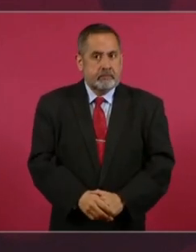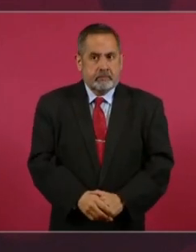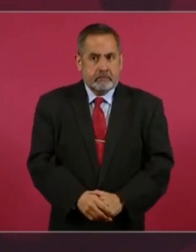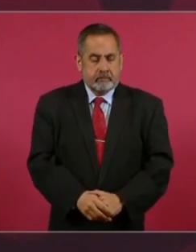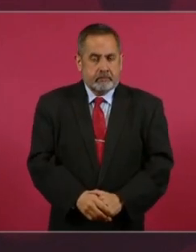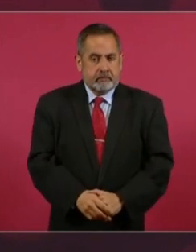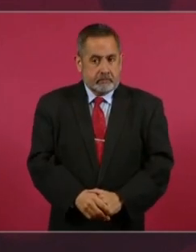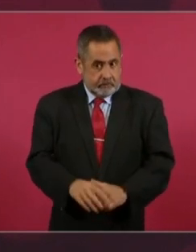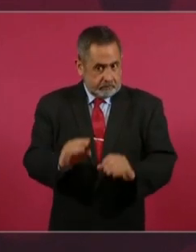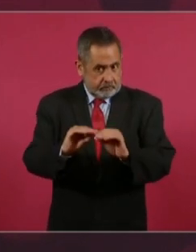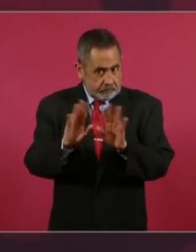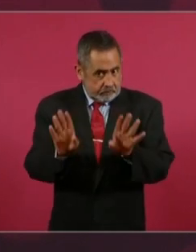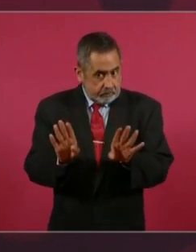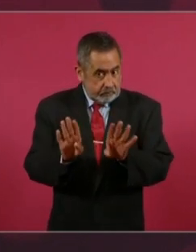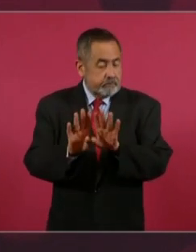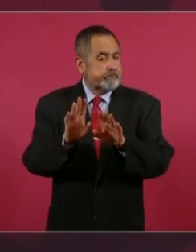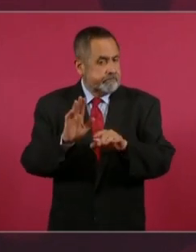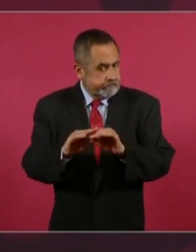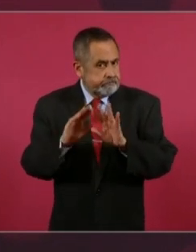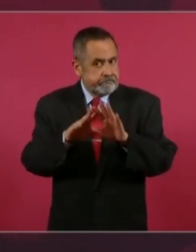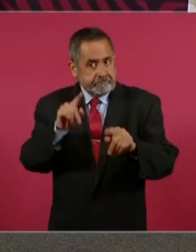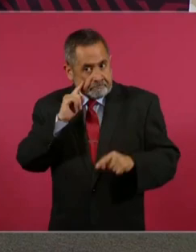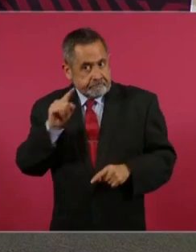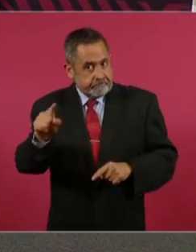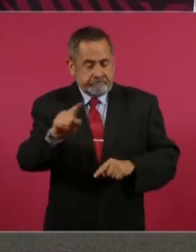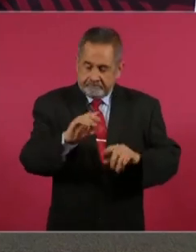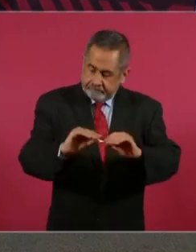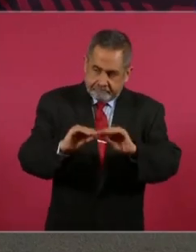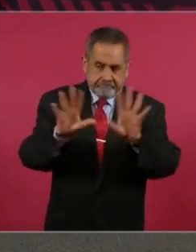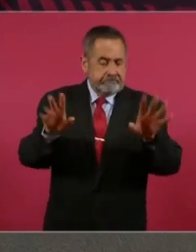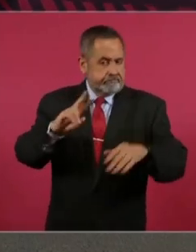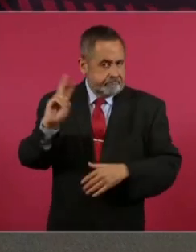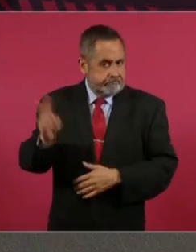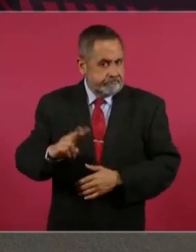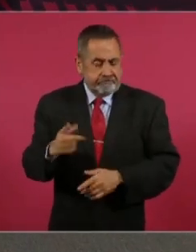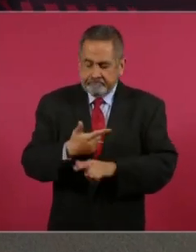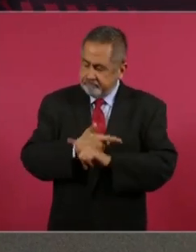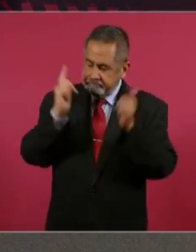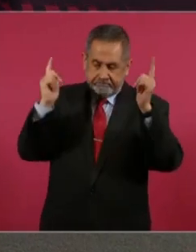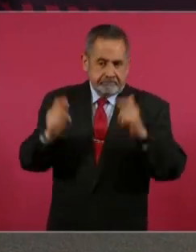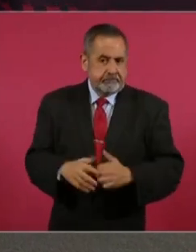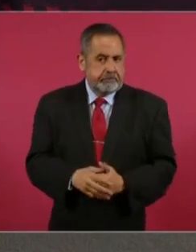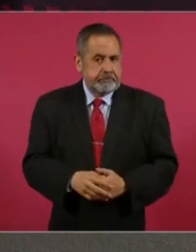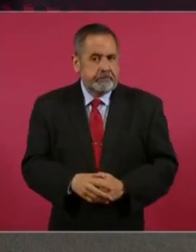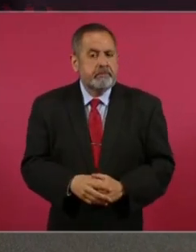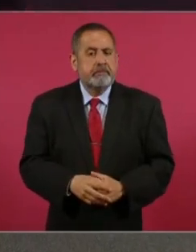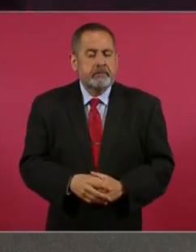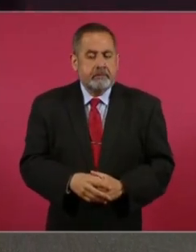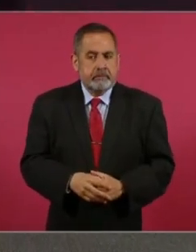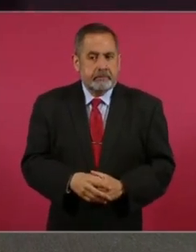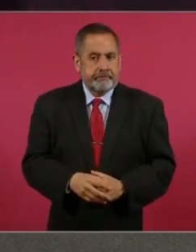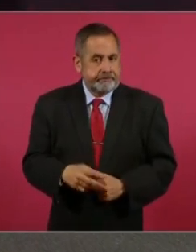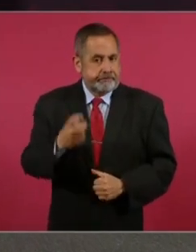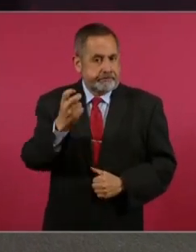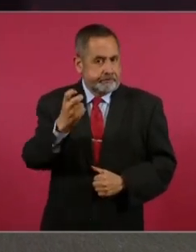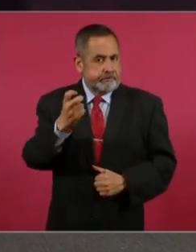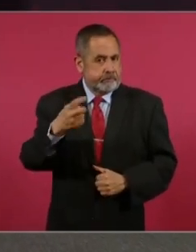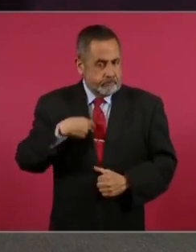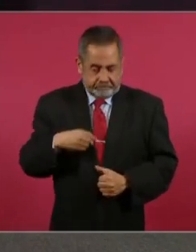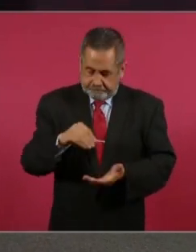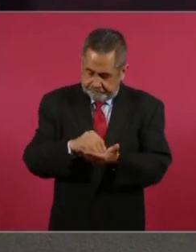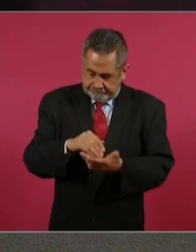Eso está quedando cada vez más de manifiesto. Sí, por eso voy a